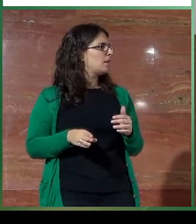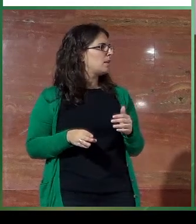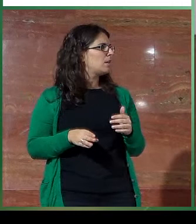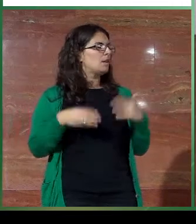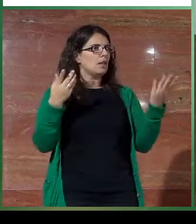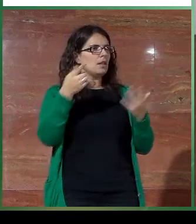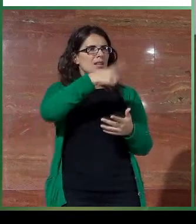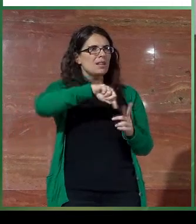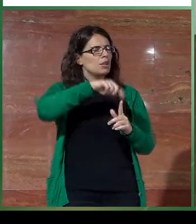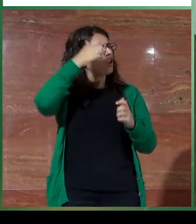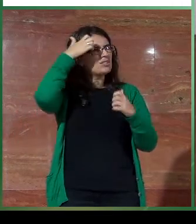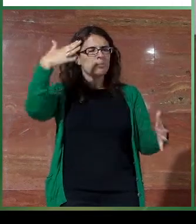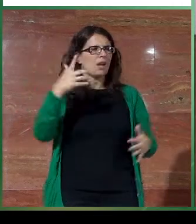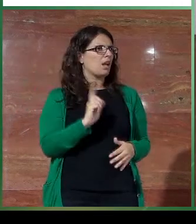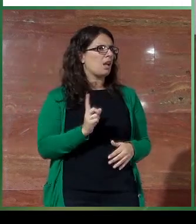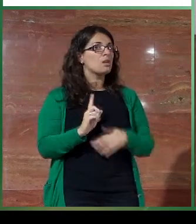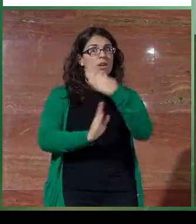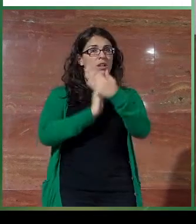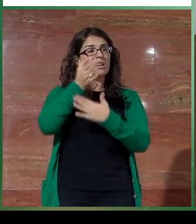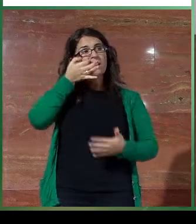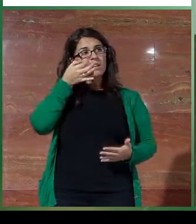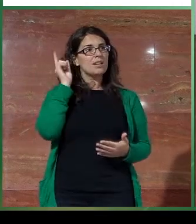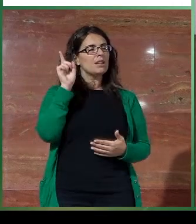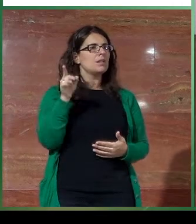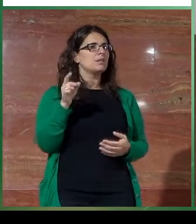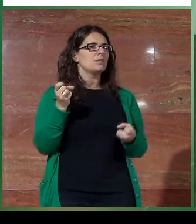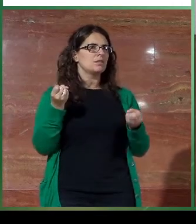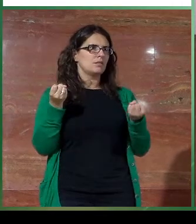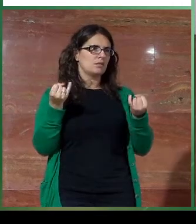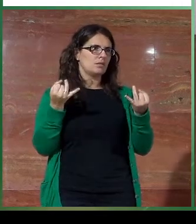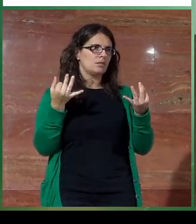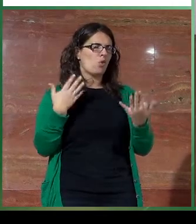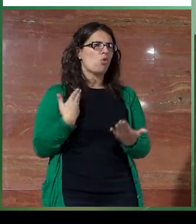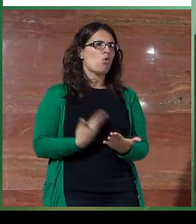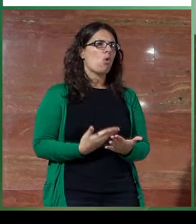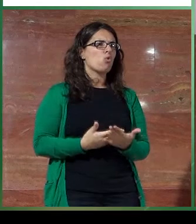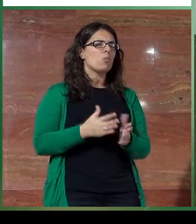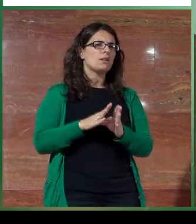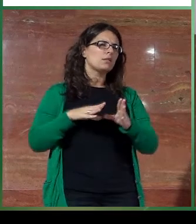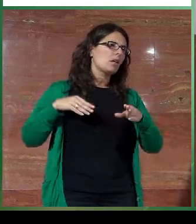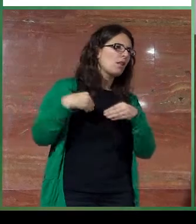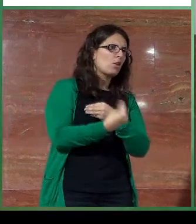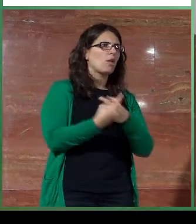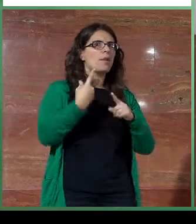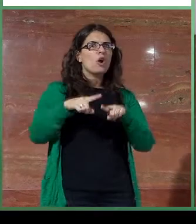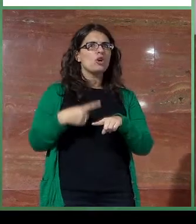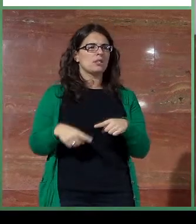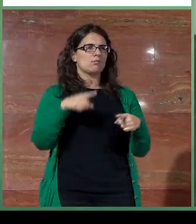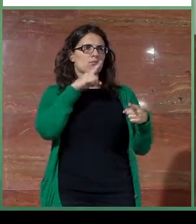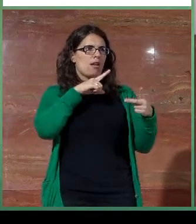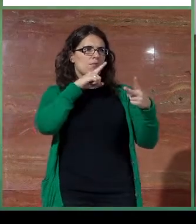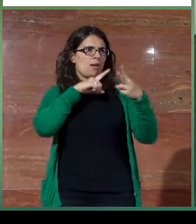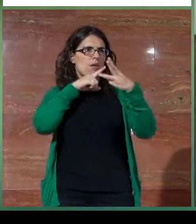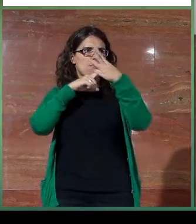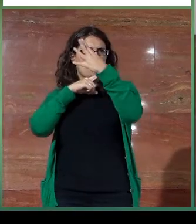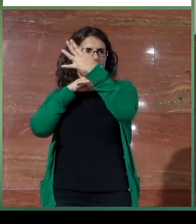podéis imaginar la cantidad de documentación que sacamos de deficiencias de accesibilidad de esa